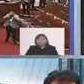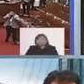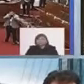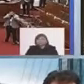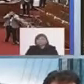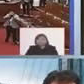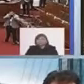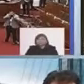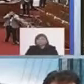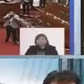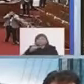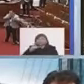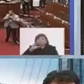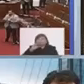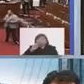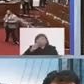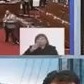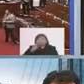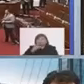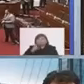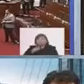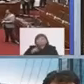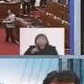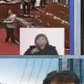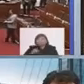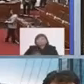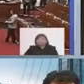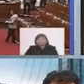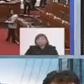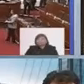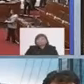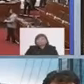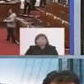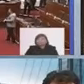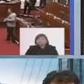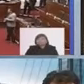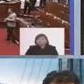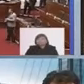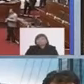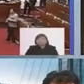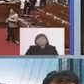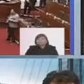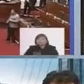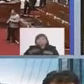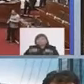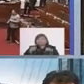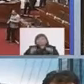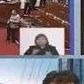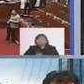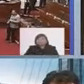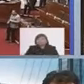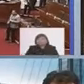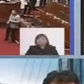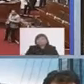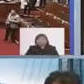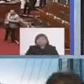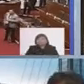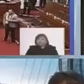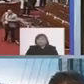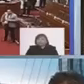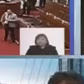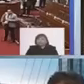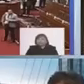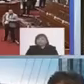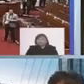tercer párrafo de ese comunicado de las Fuerzas Armadas y la Policía Perú está la clave de lo que está sucediendo en este momento de la